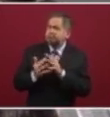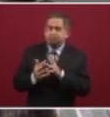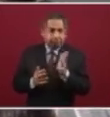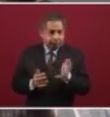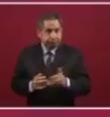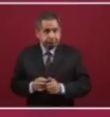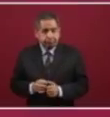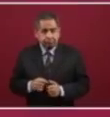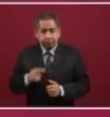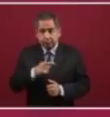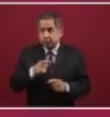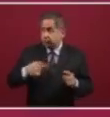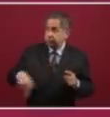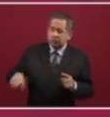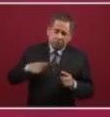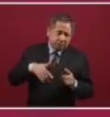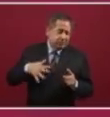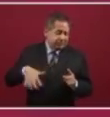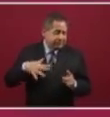y fue perseguido